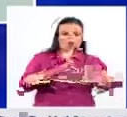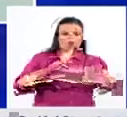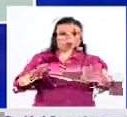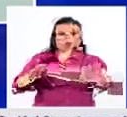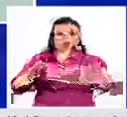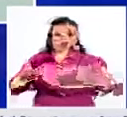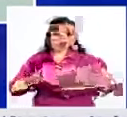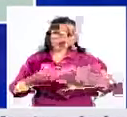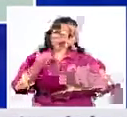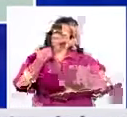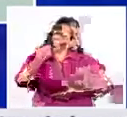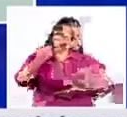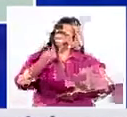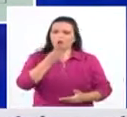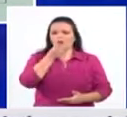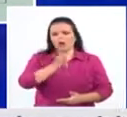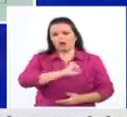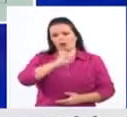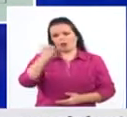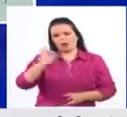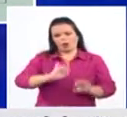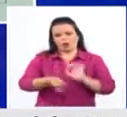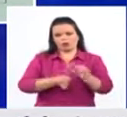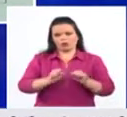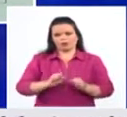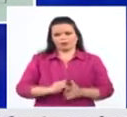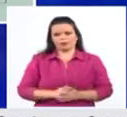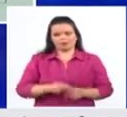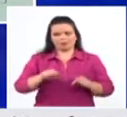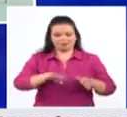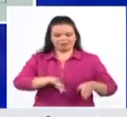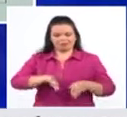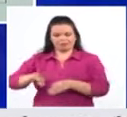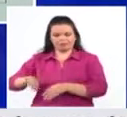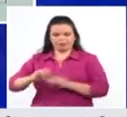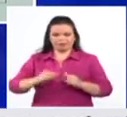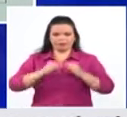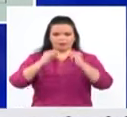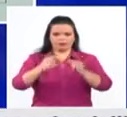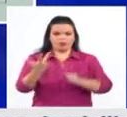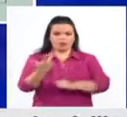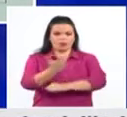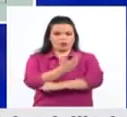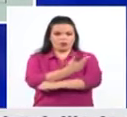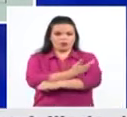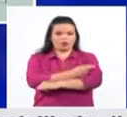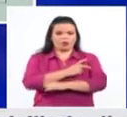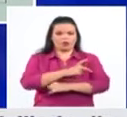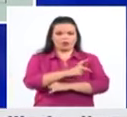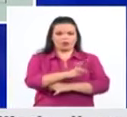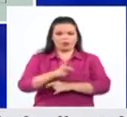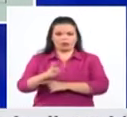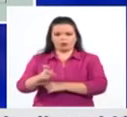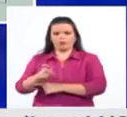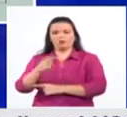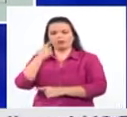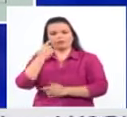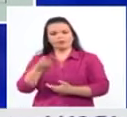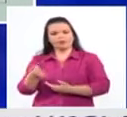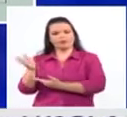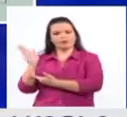sanitaria, ya en estos momentos, desde hace varias semanas, vacunación, ahí tienen ustedes la cifra,